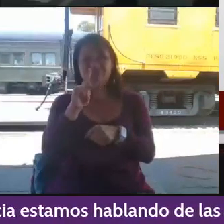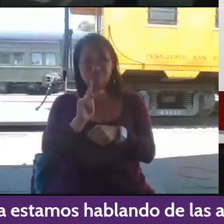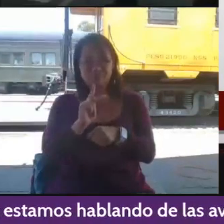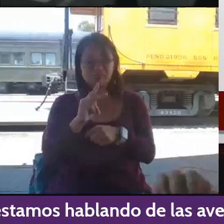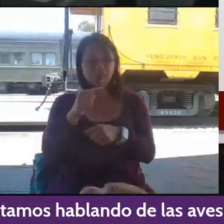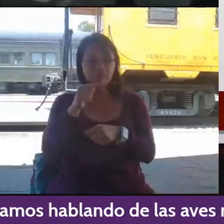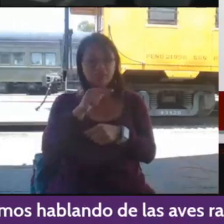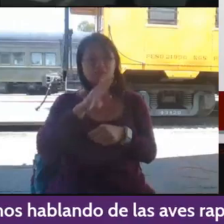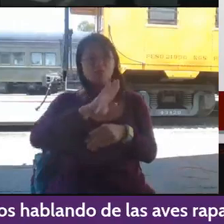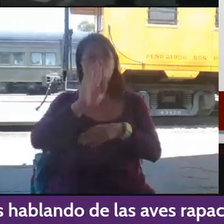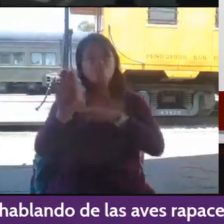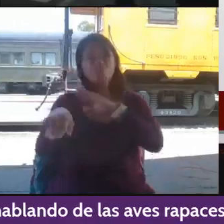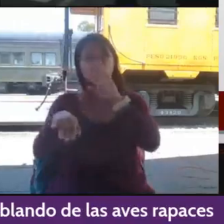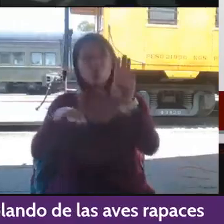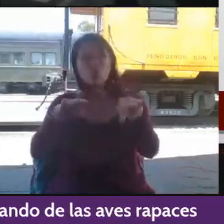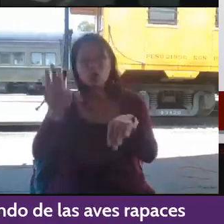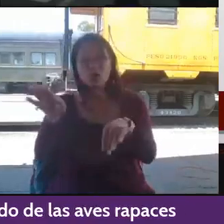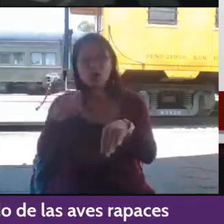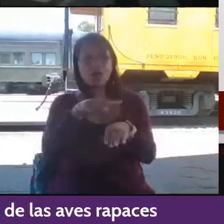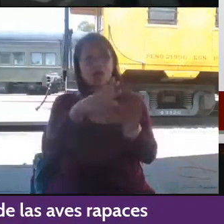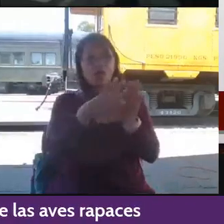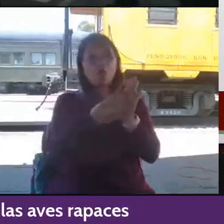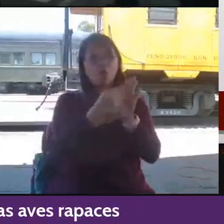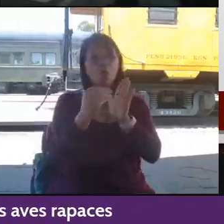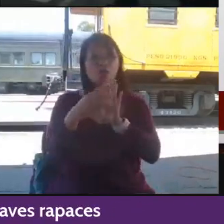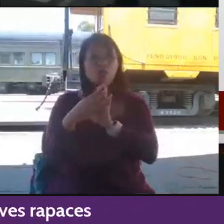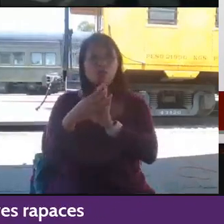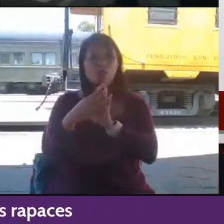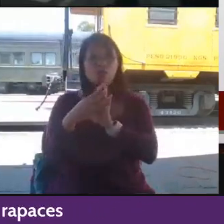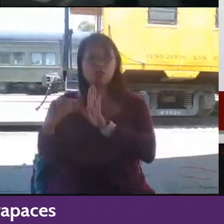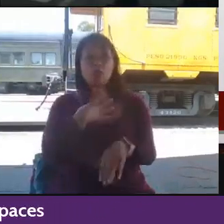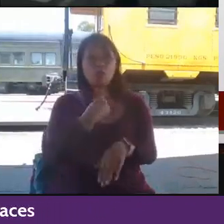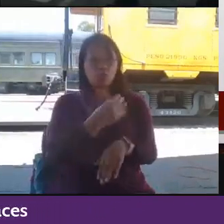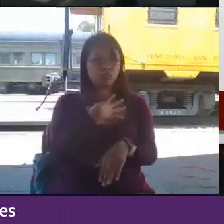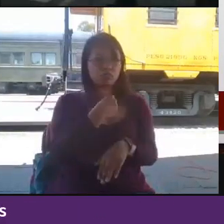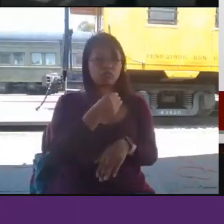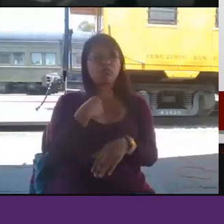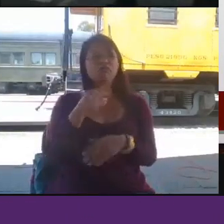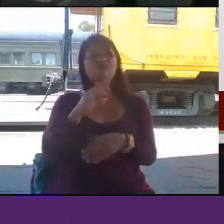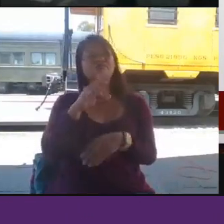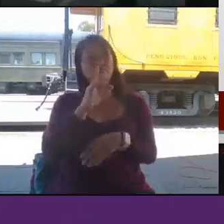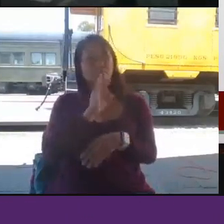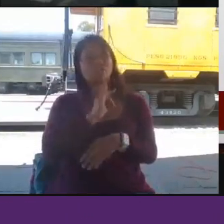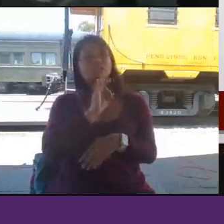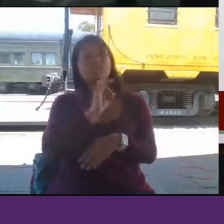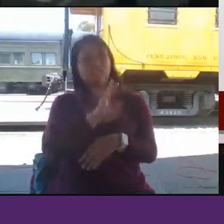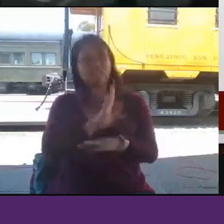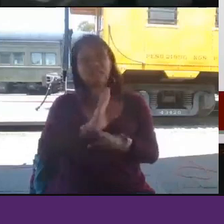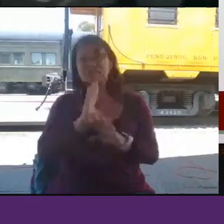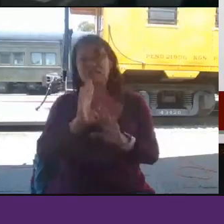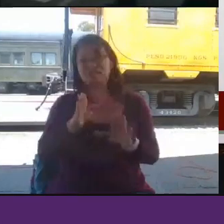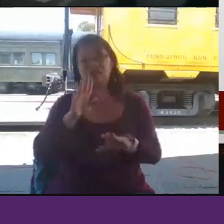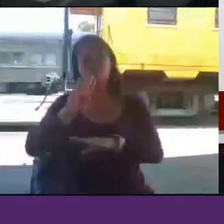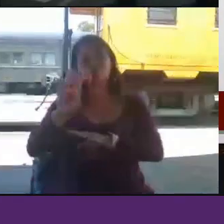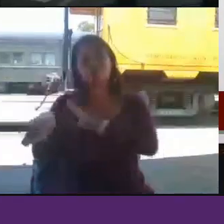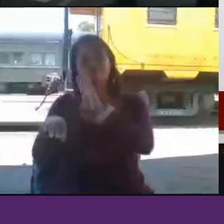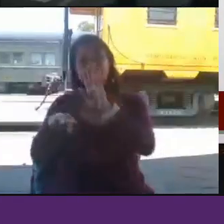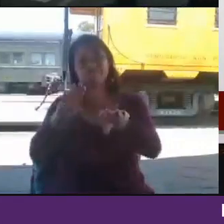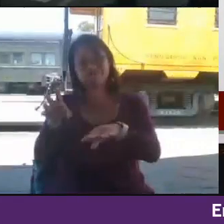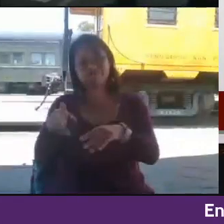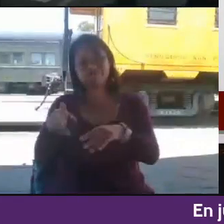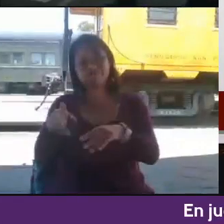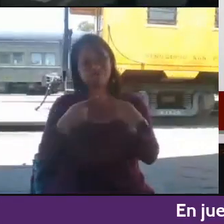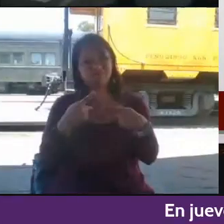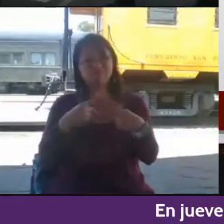se contagian mamíferos y eso incluye a nosotros, ¿vale? En Chile ya hubo la muerte de varios, creo que fueron leones marinos. Entonces estamos en